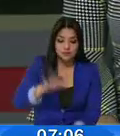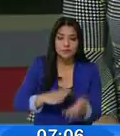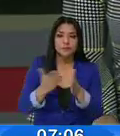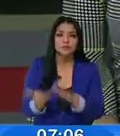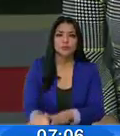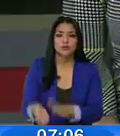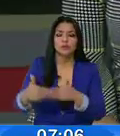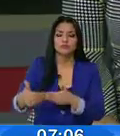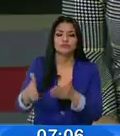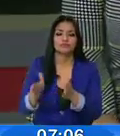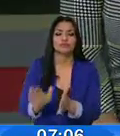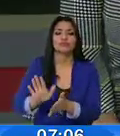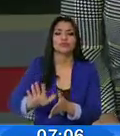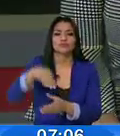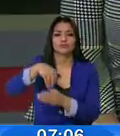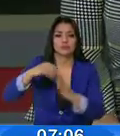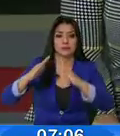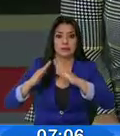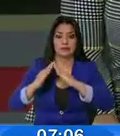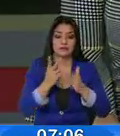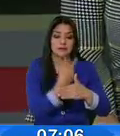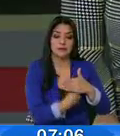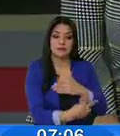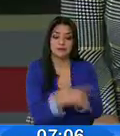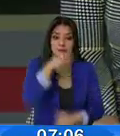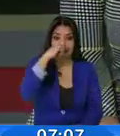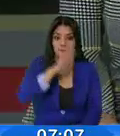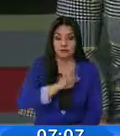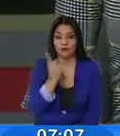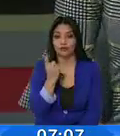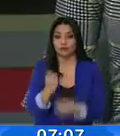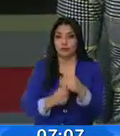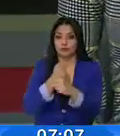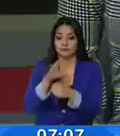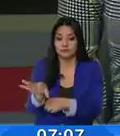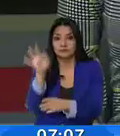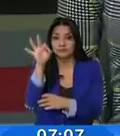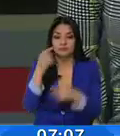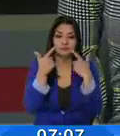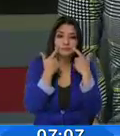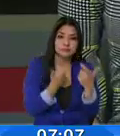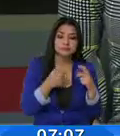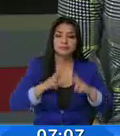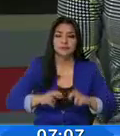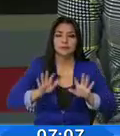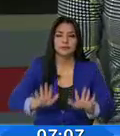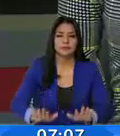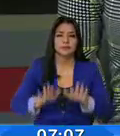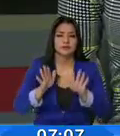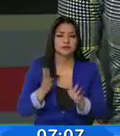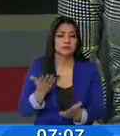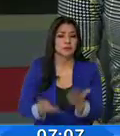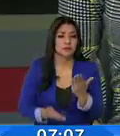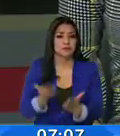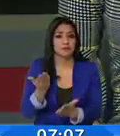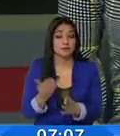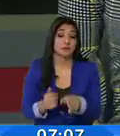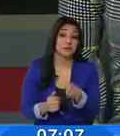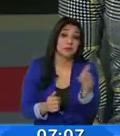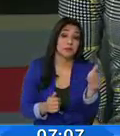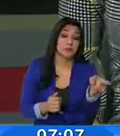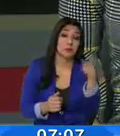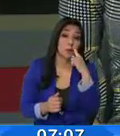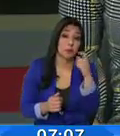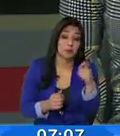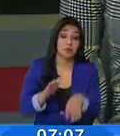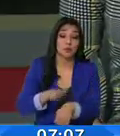su dormitorio. Su hijo de 11 años fue quien encontró el cadáver, mientras la fiscalía investiga el caso para descartar si se trataría de